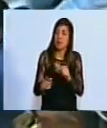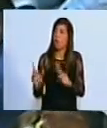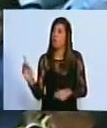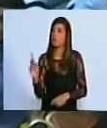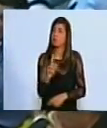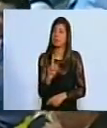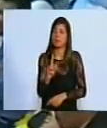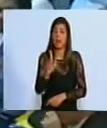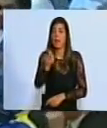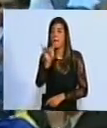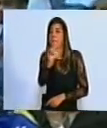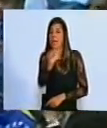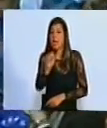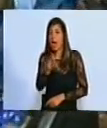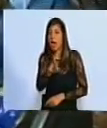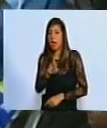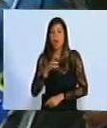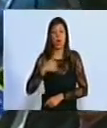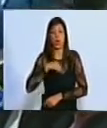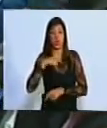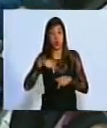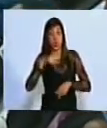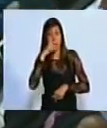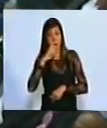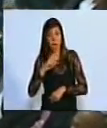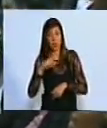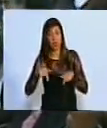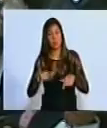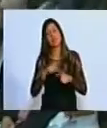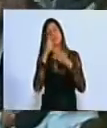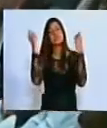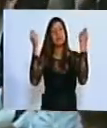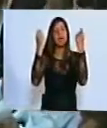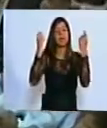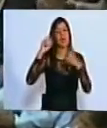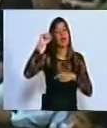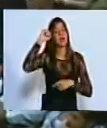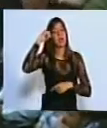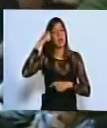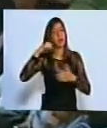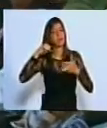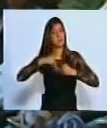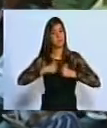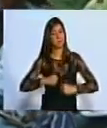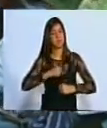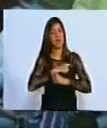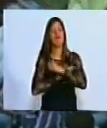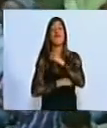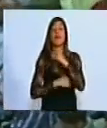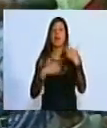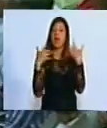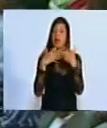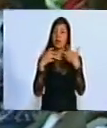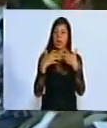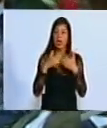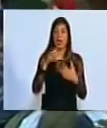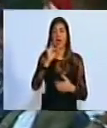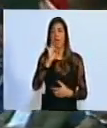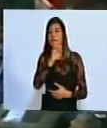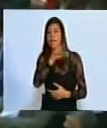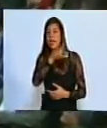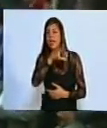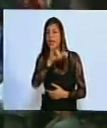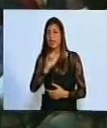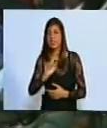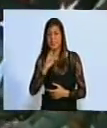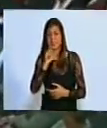Piar. Y nosotros este año celebramos y conmemoramos con mucha fuerza la batalla de San Félix, los 200 años de